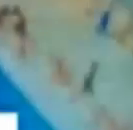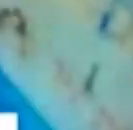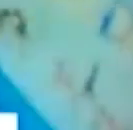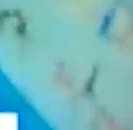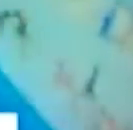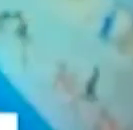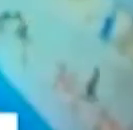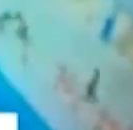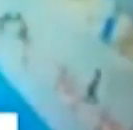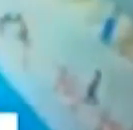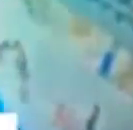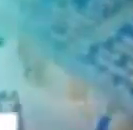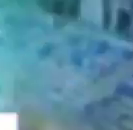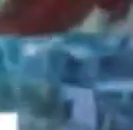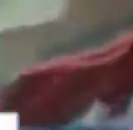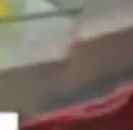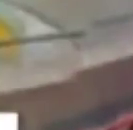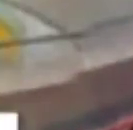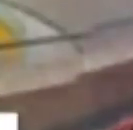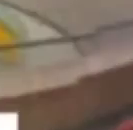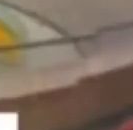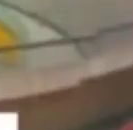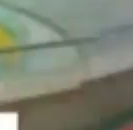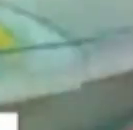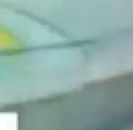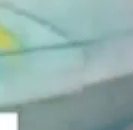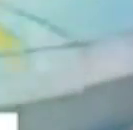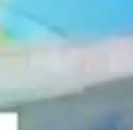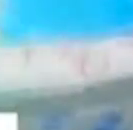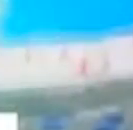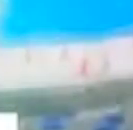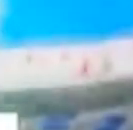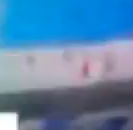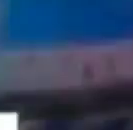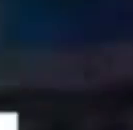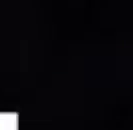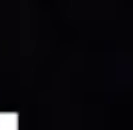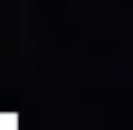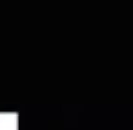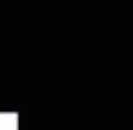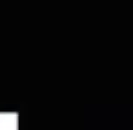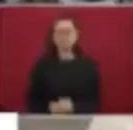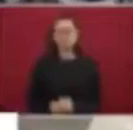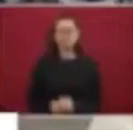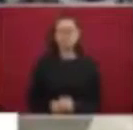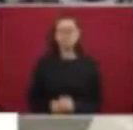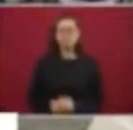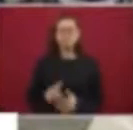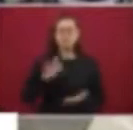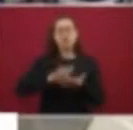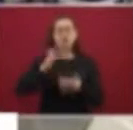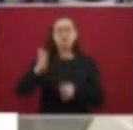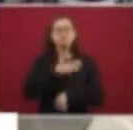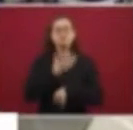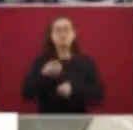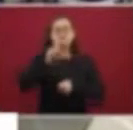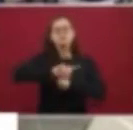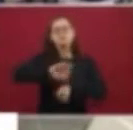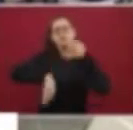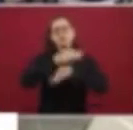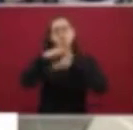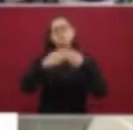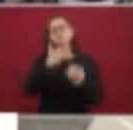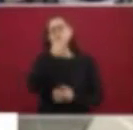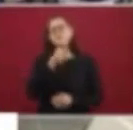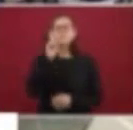un espaldarazo, o un tranquila, tranquila, a Ana Gabriela Guevara, y presente, muchos decían que ni siquiera iba a asistir. Tema